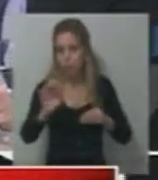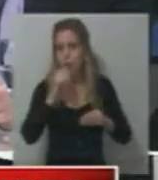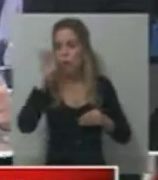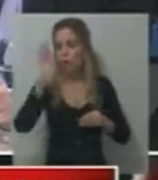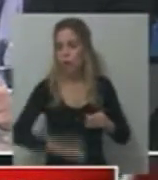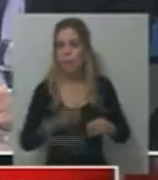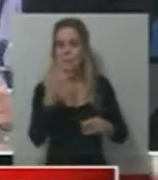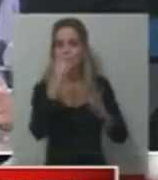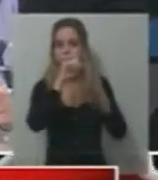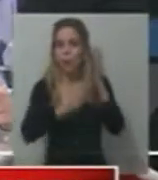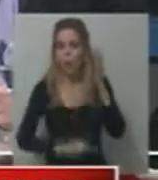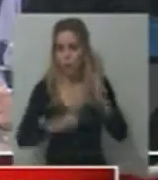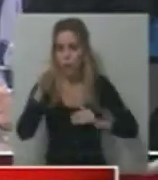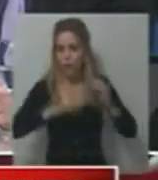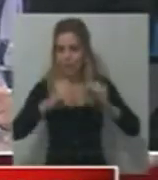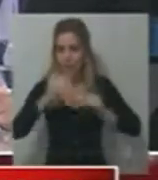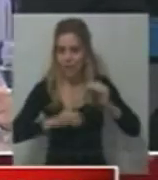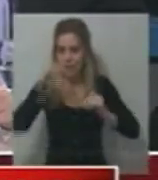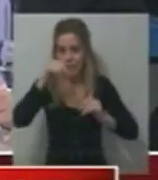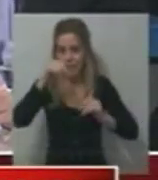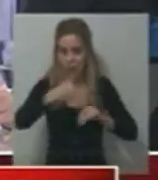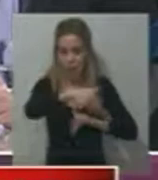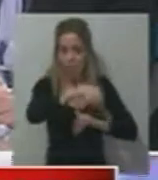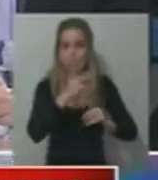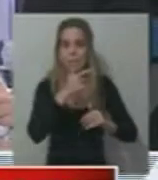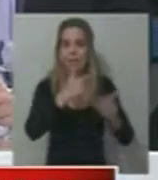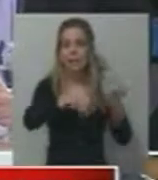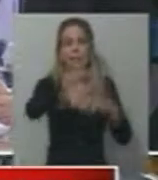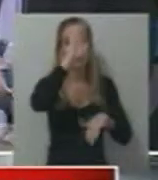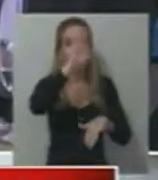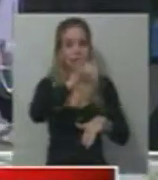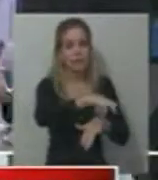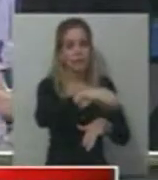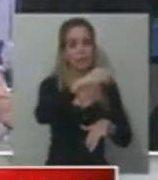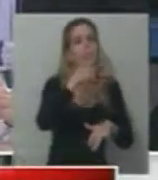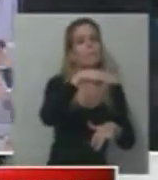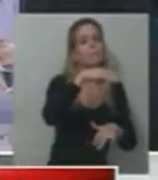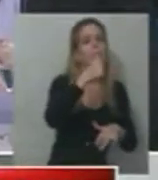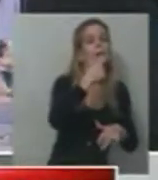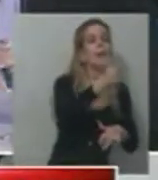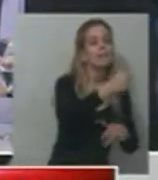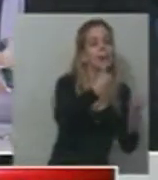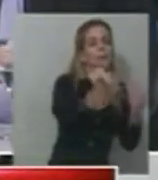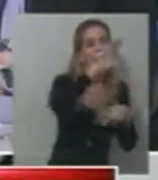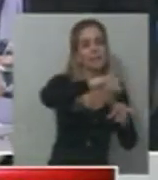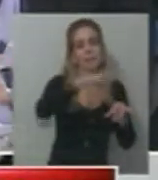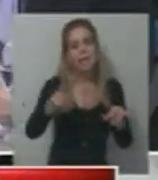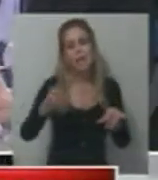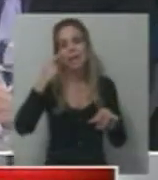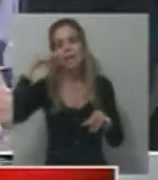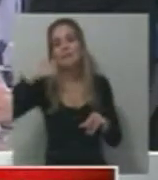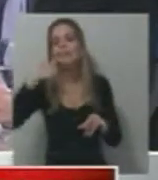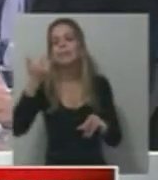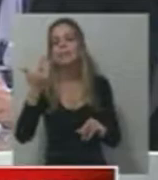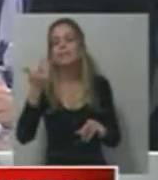8 puntos. Ahora se habla de diferencia entre 7 y 9 puntos, un poco más, poco menos, pero digo, por eso digo, los resultados se mantendrían